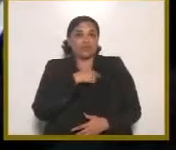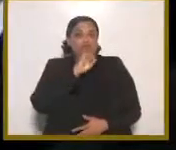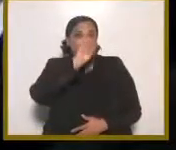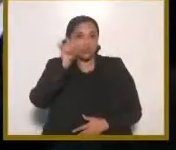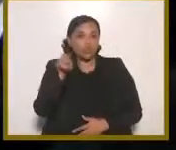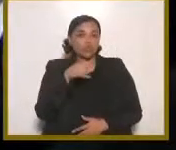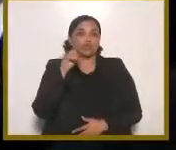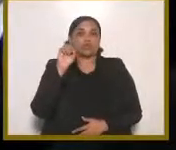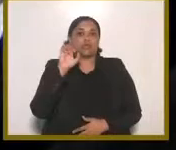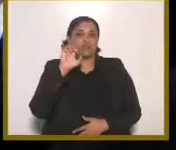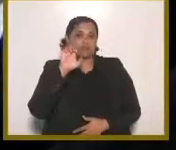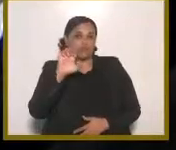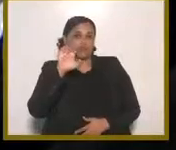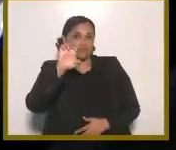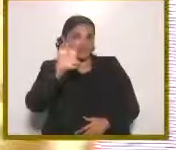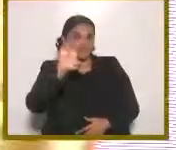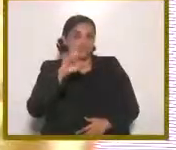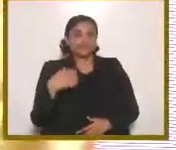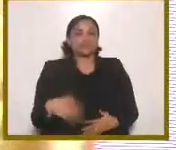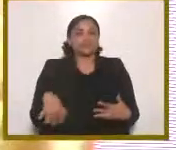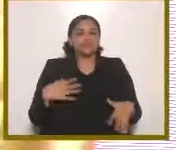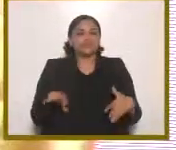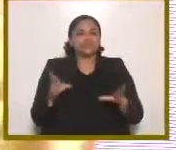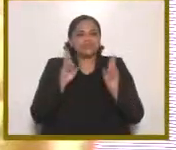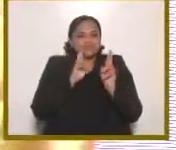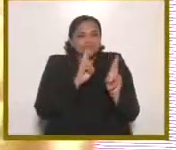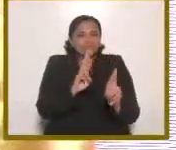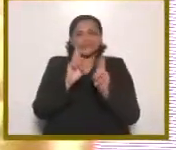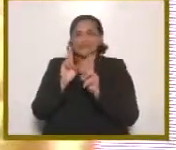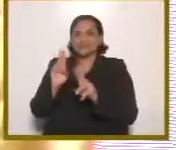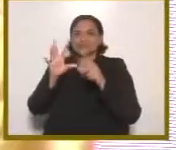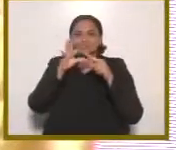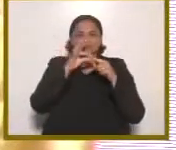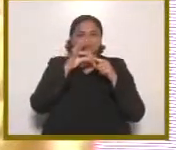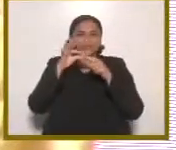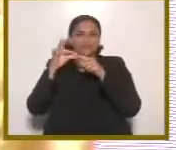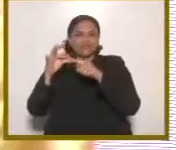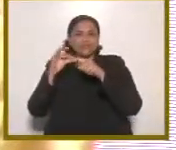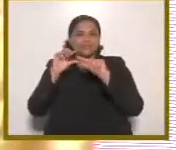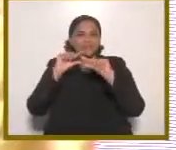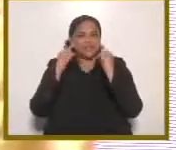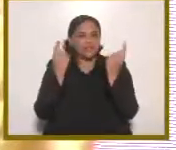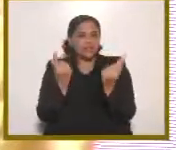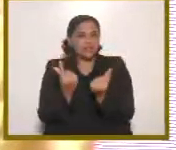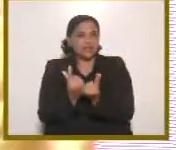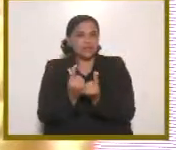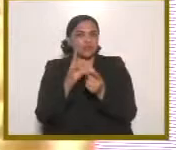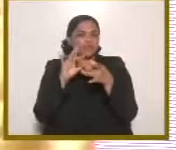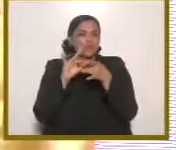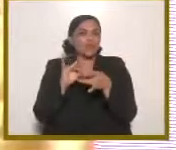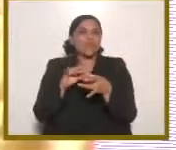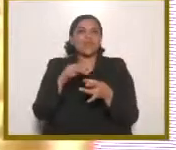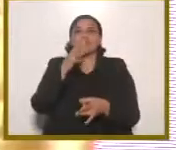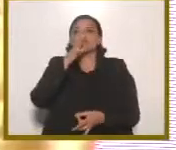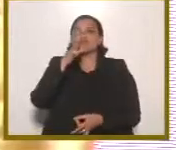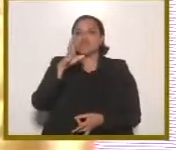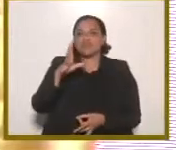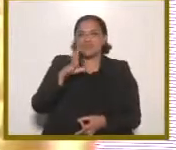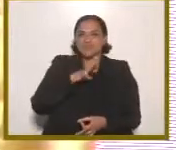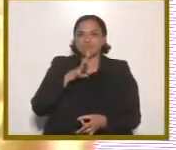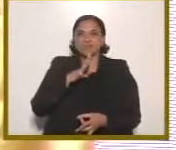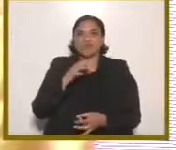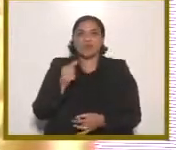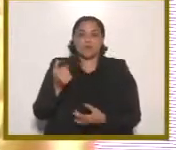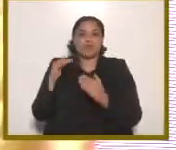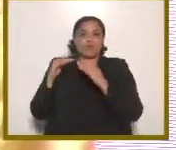Electoral, y un reconocimiento especial a la Comisión de Género, a la Comisión de Igualdad